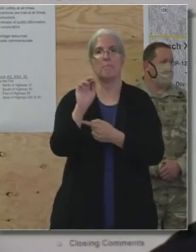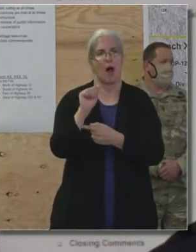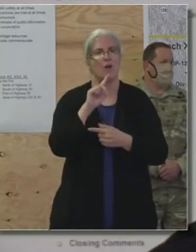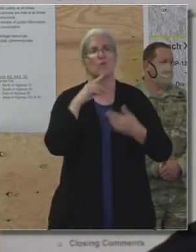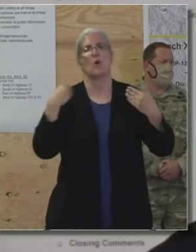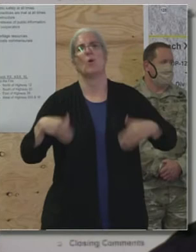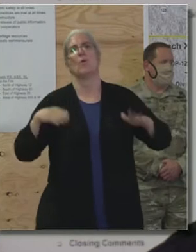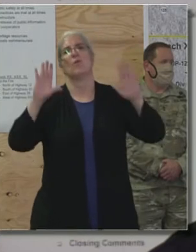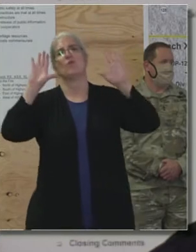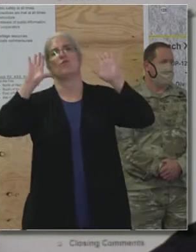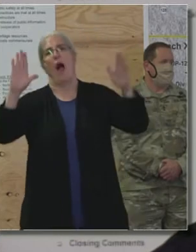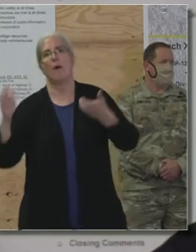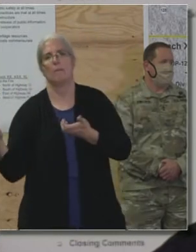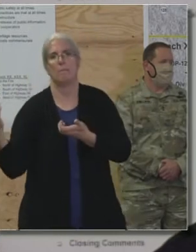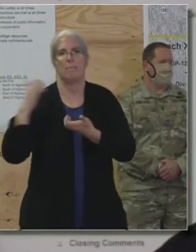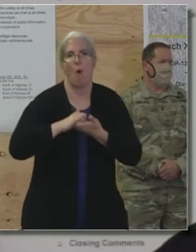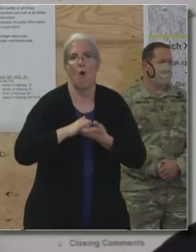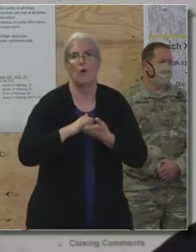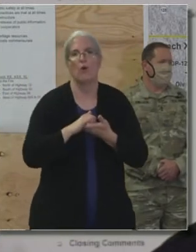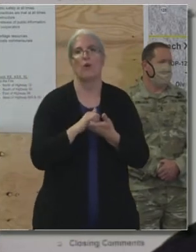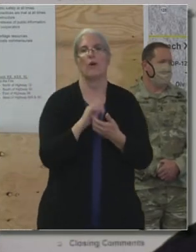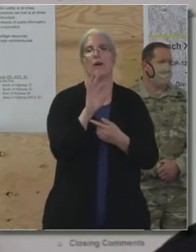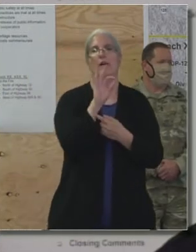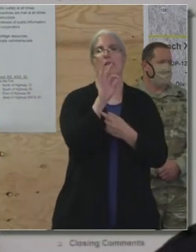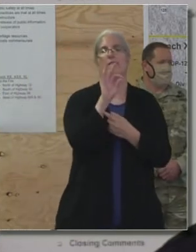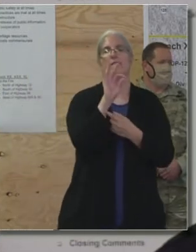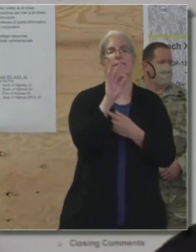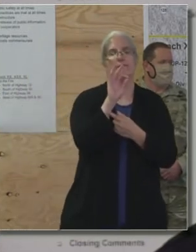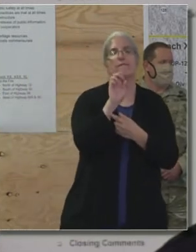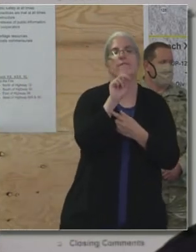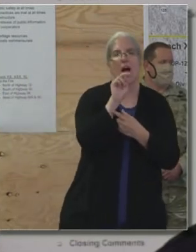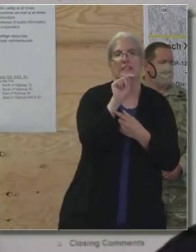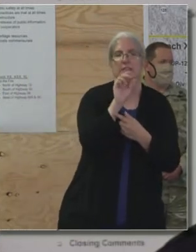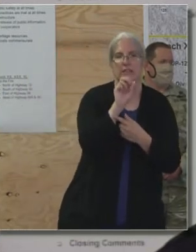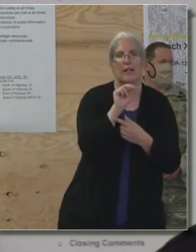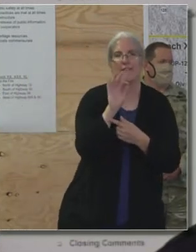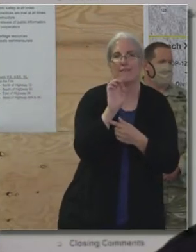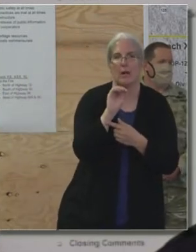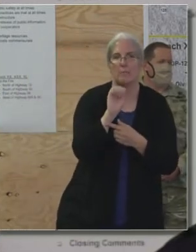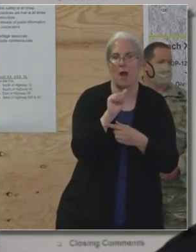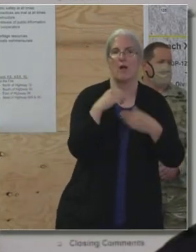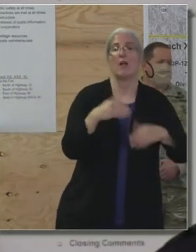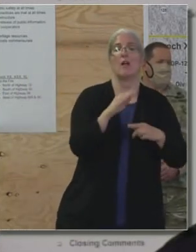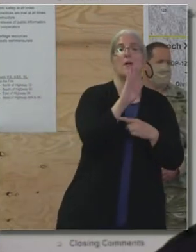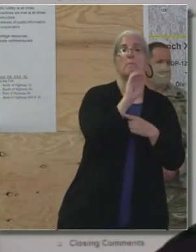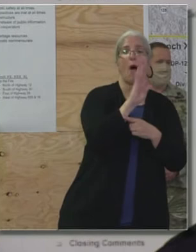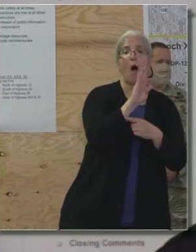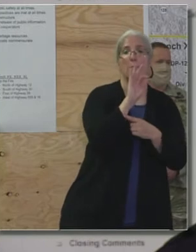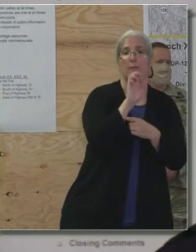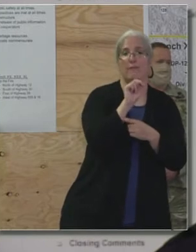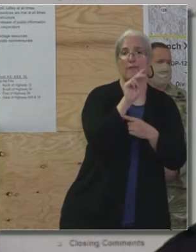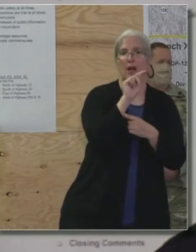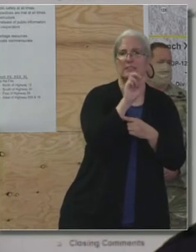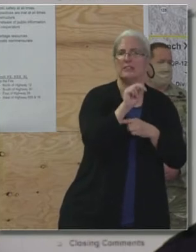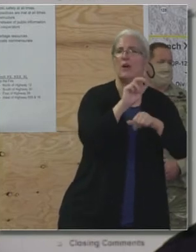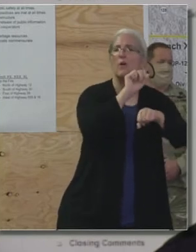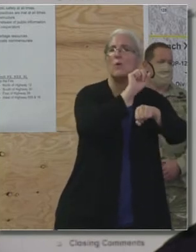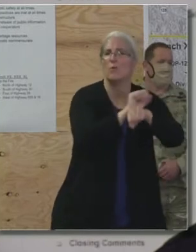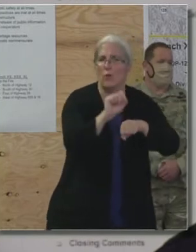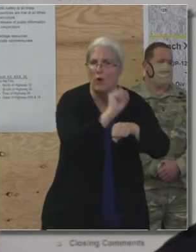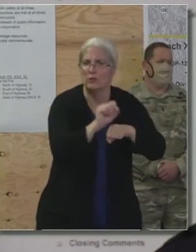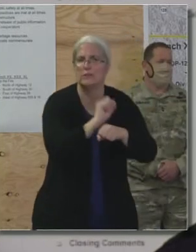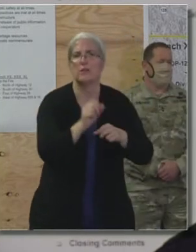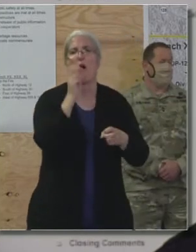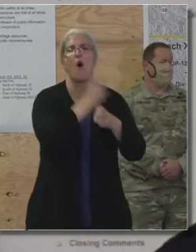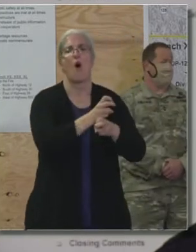estados del occidente que va a aprender y la labor increíble que él ha hecho de sociedad con nuestros socios federales encima